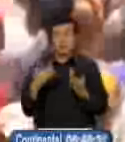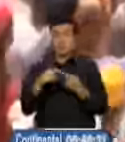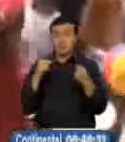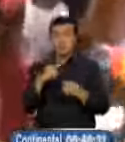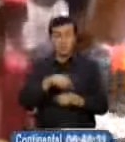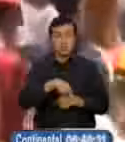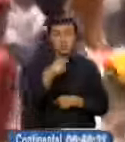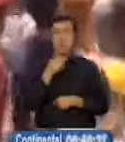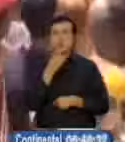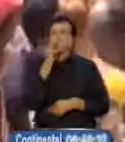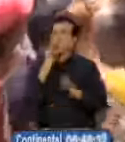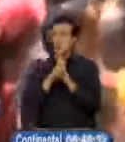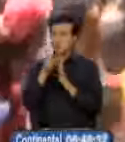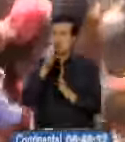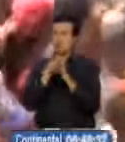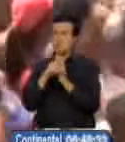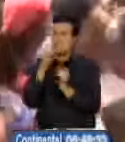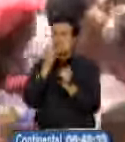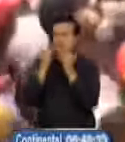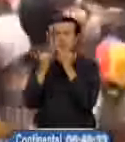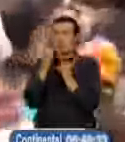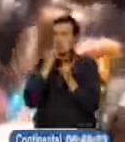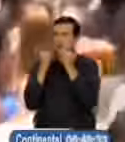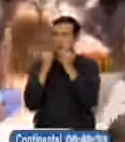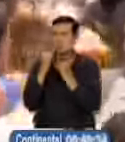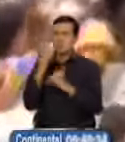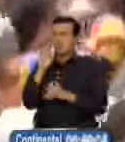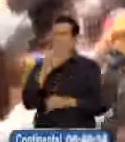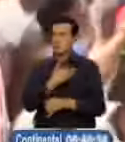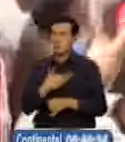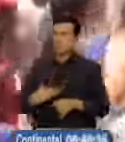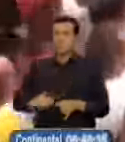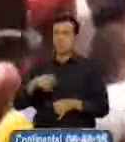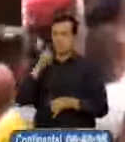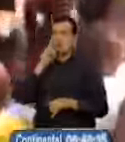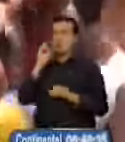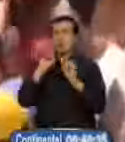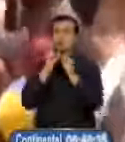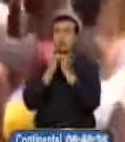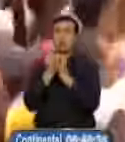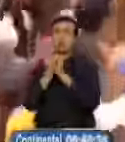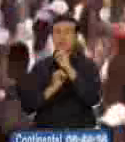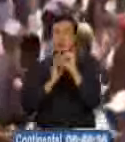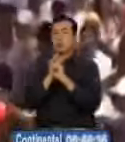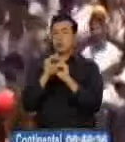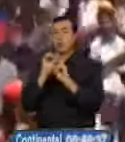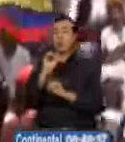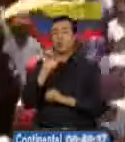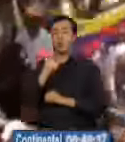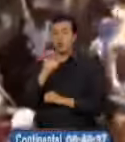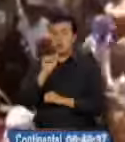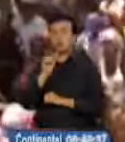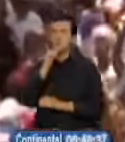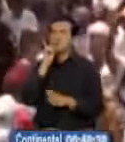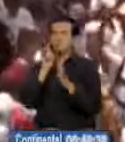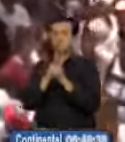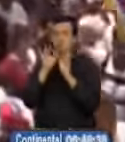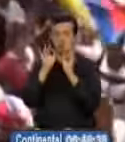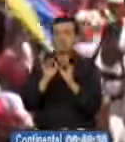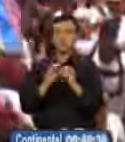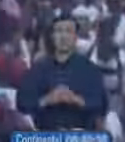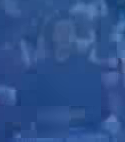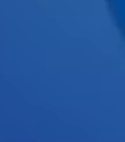oposición aseguró que denunciarán varias irregularidades realizadas por el régimen de Maduro ante los organismos internacionales como la OEA. Carlos Flores, Ecuador